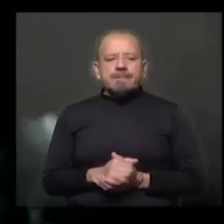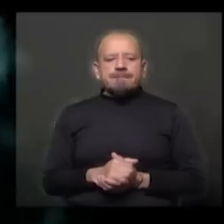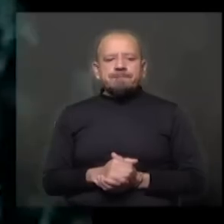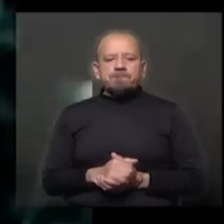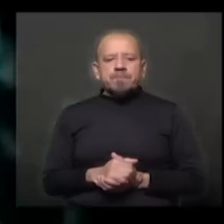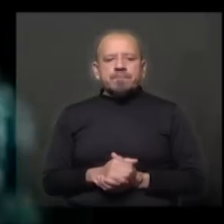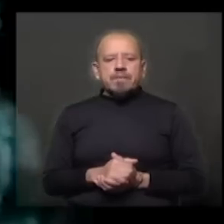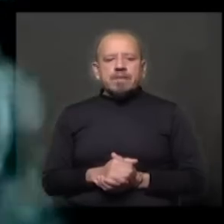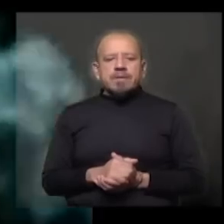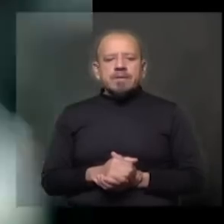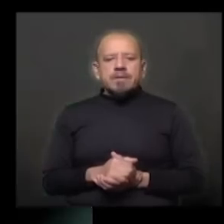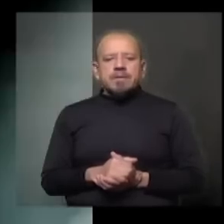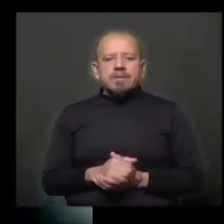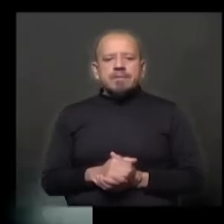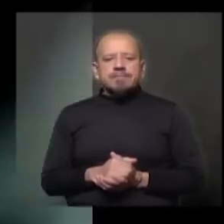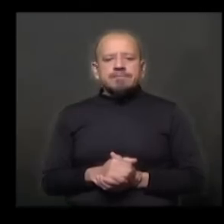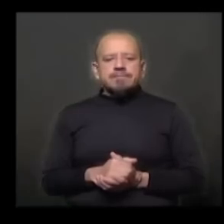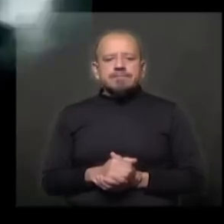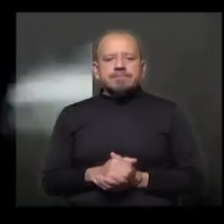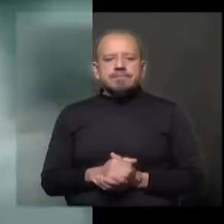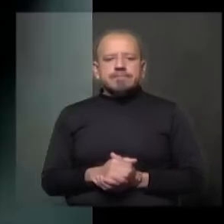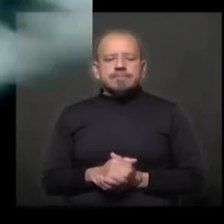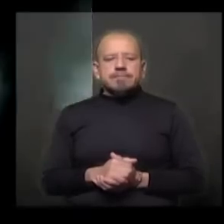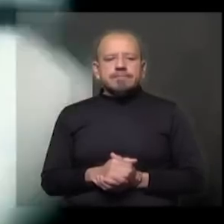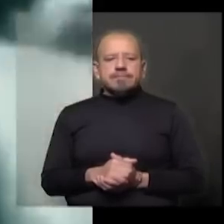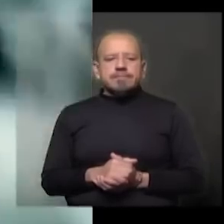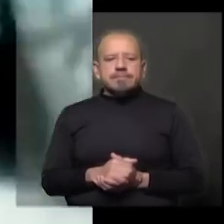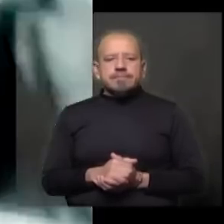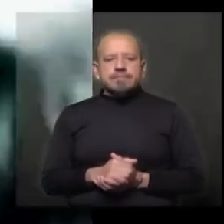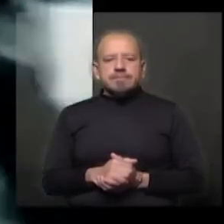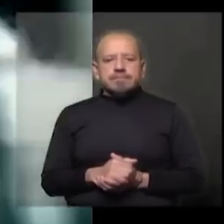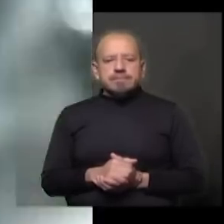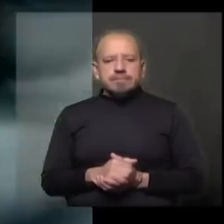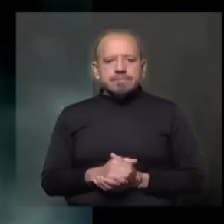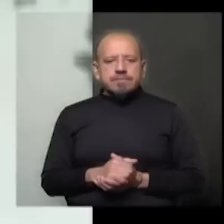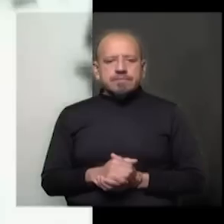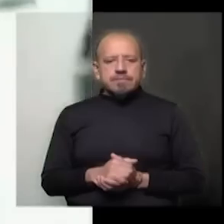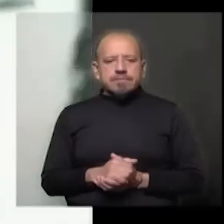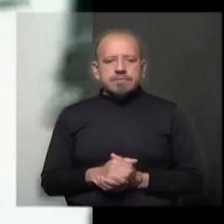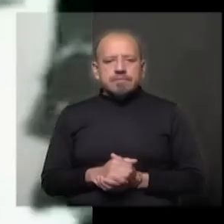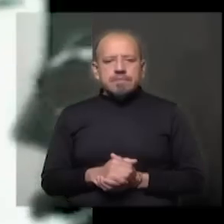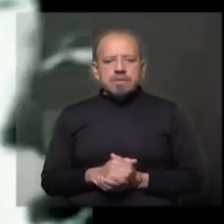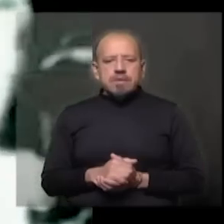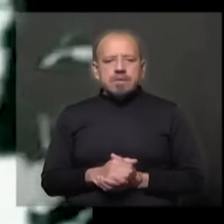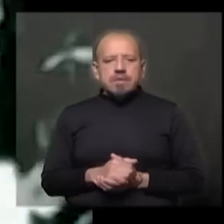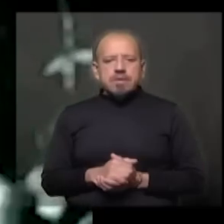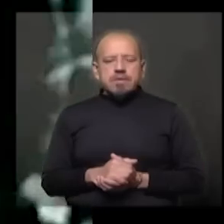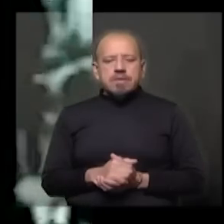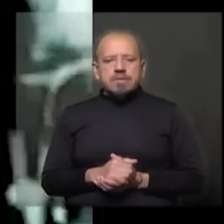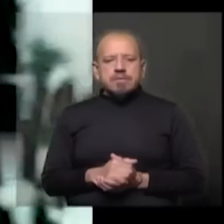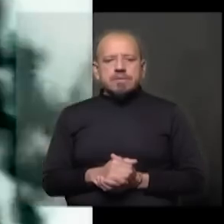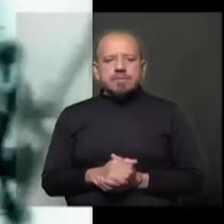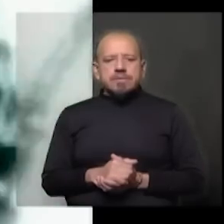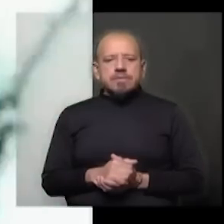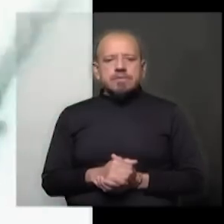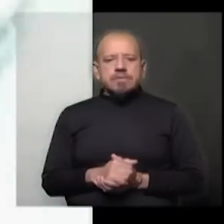son las leyes de la impunidad las le de la vergüenza es un retroceso de la democracia en cuanto a las